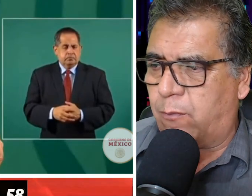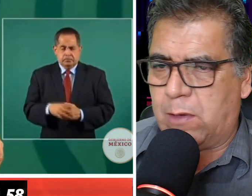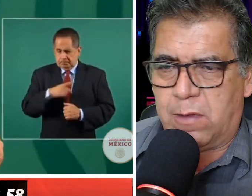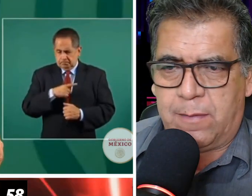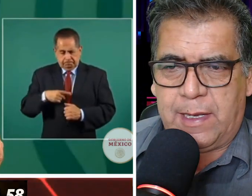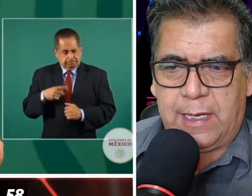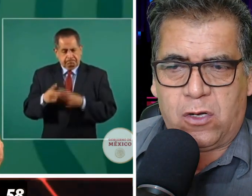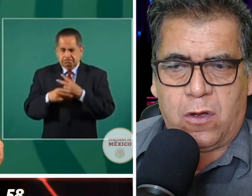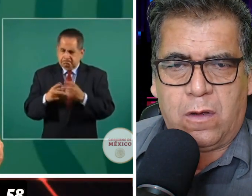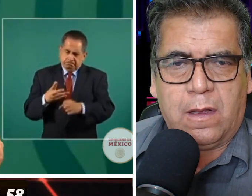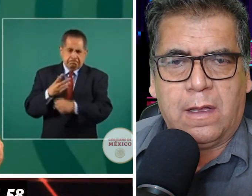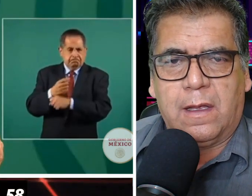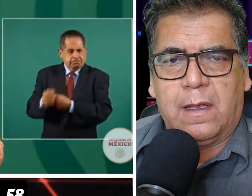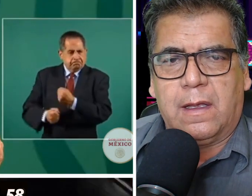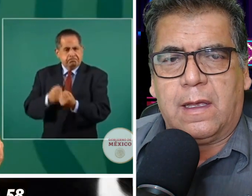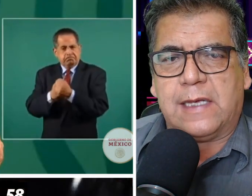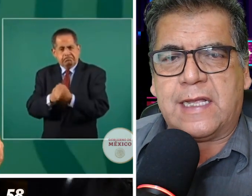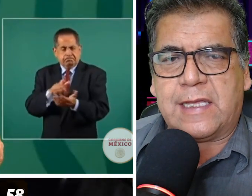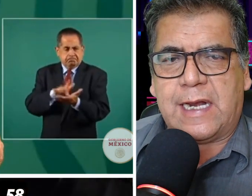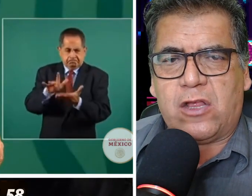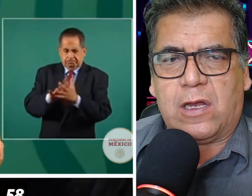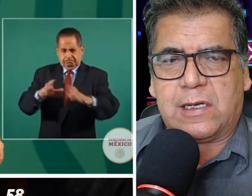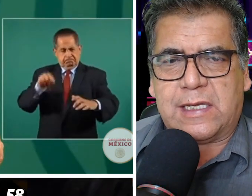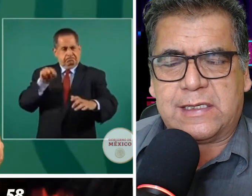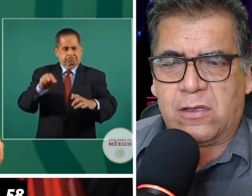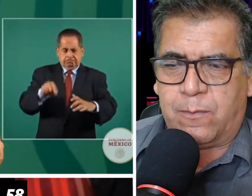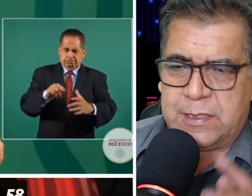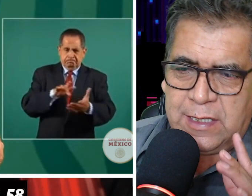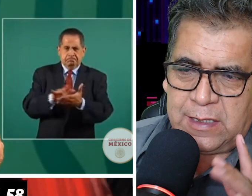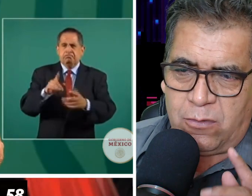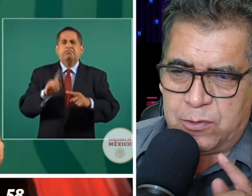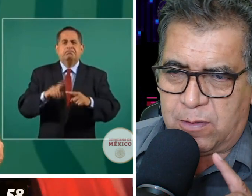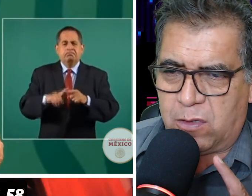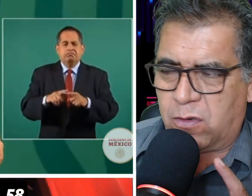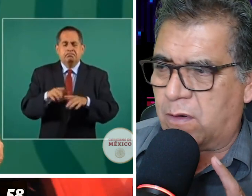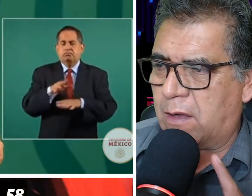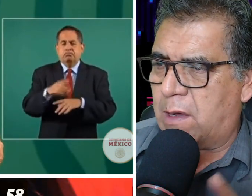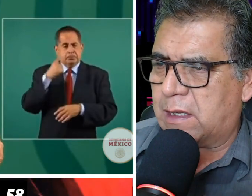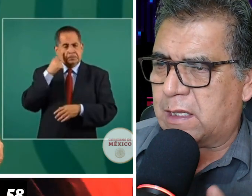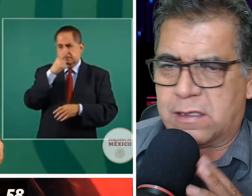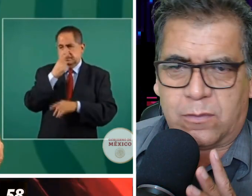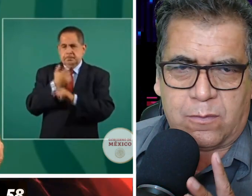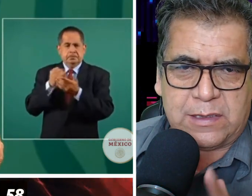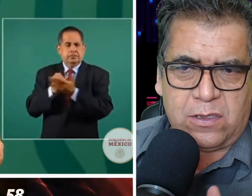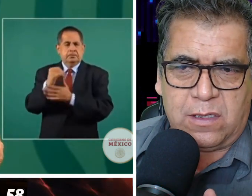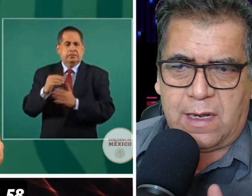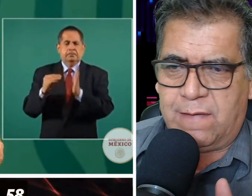que el pueblo de México esté enterado de lo que está haciendo el presidente López Obrador con la cuarta